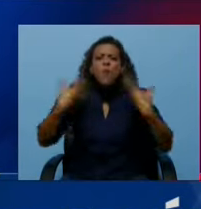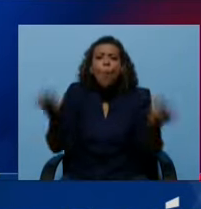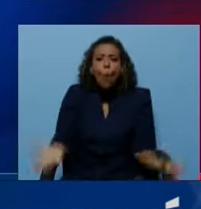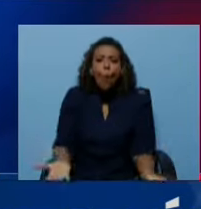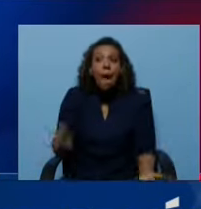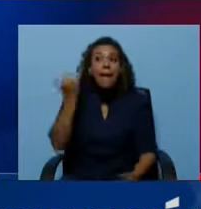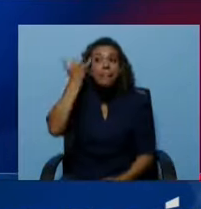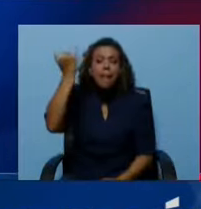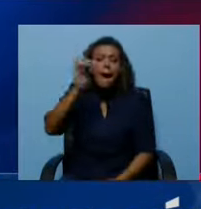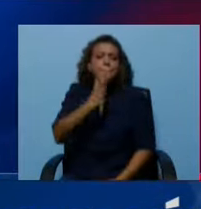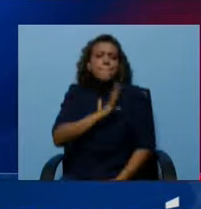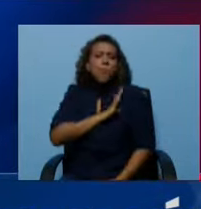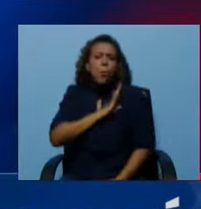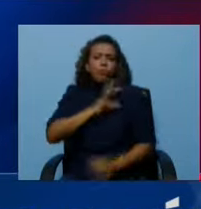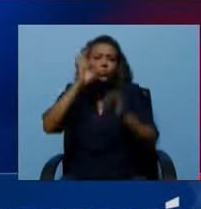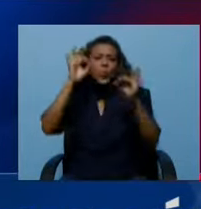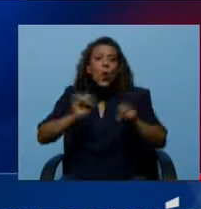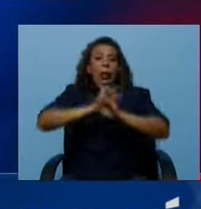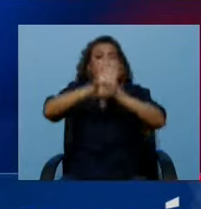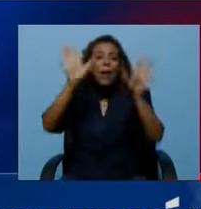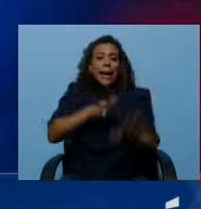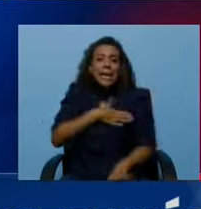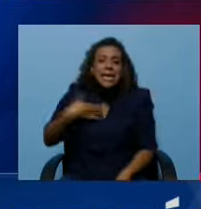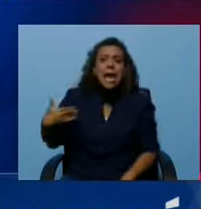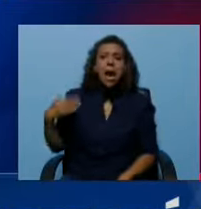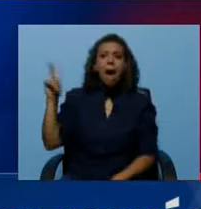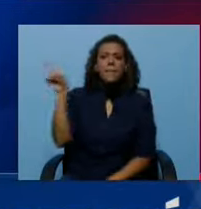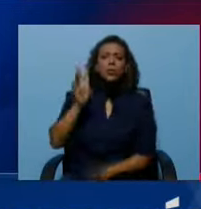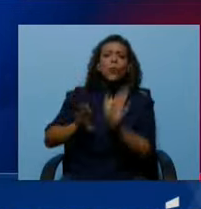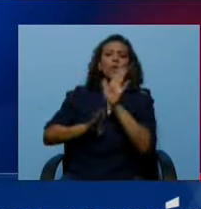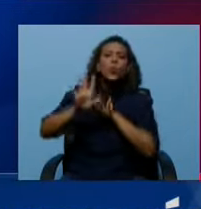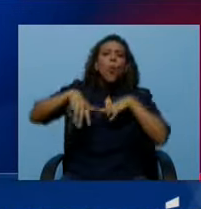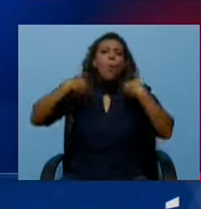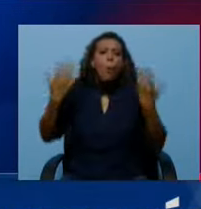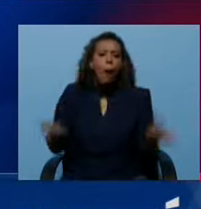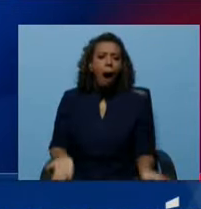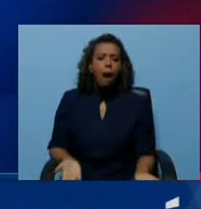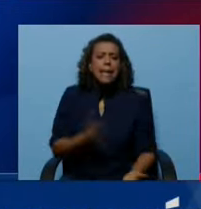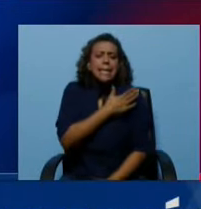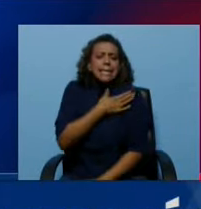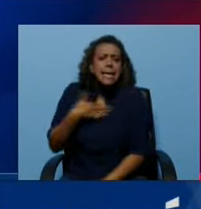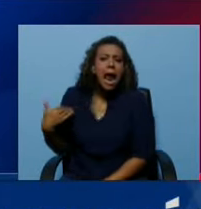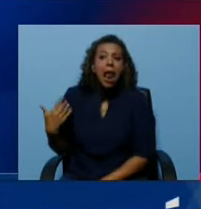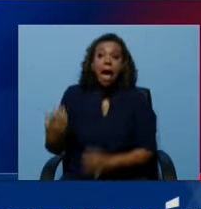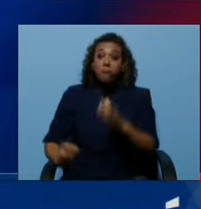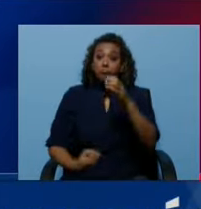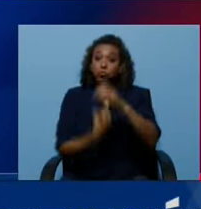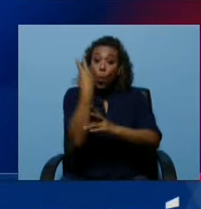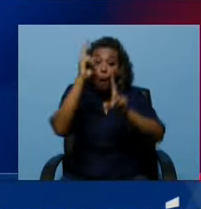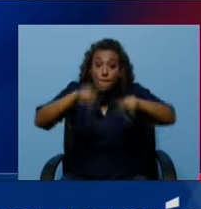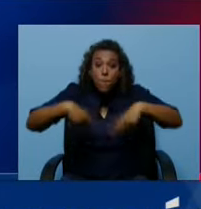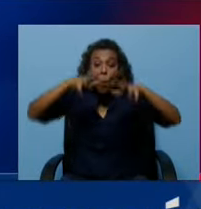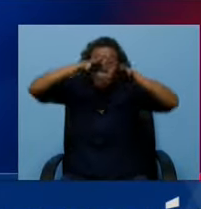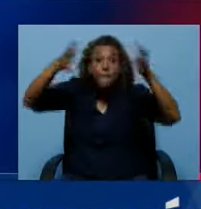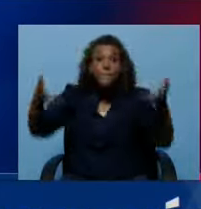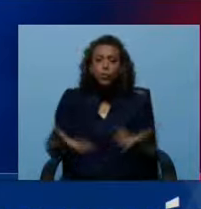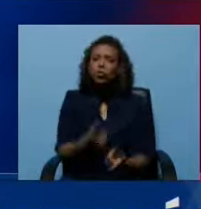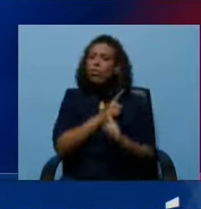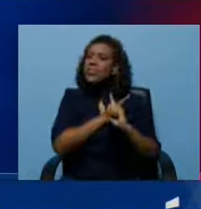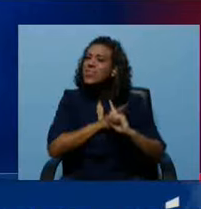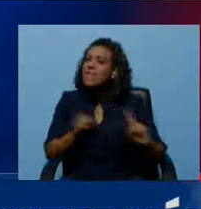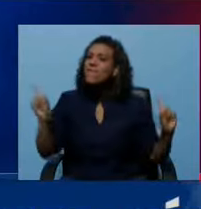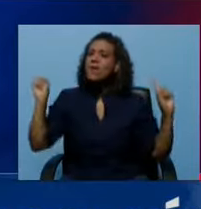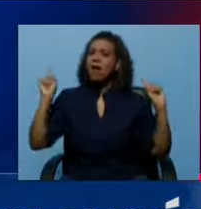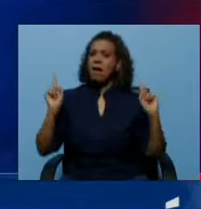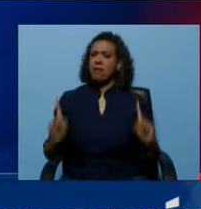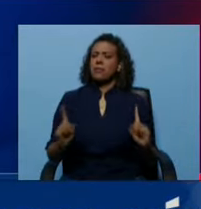Tenemos las ideas bien claras de lo que queremos con nuestro país. Y ha surgido el nuevo mundo para